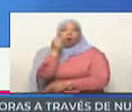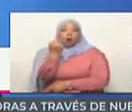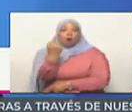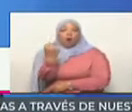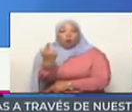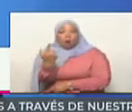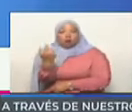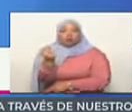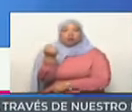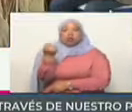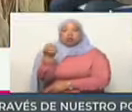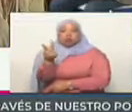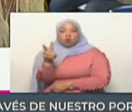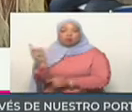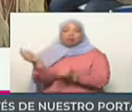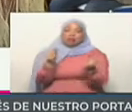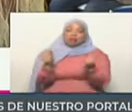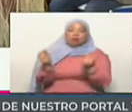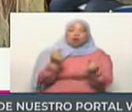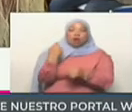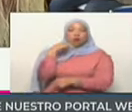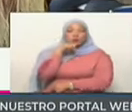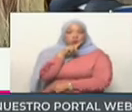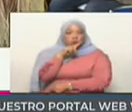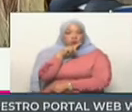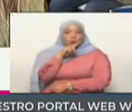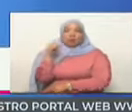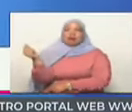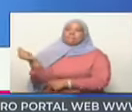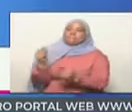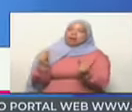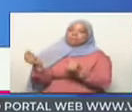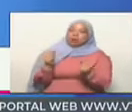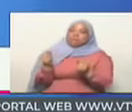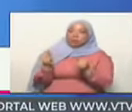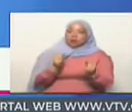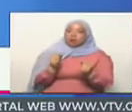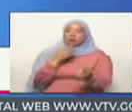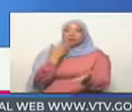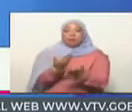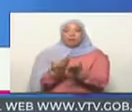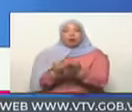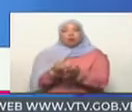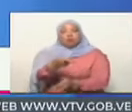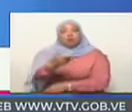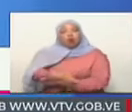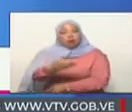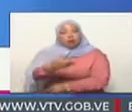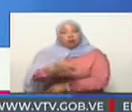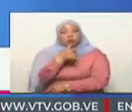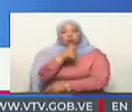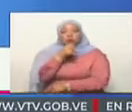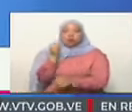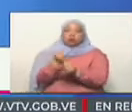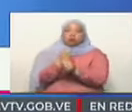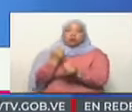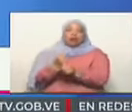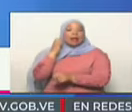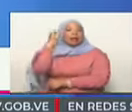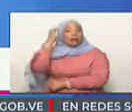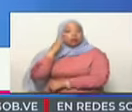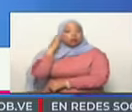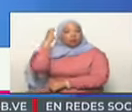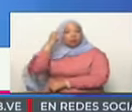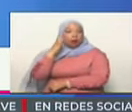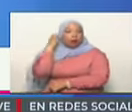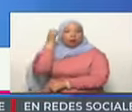de octubre, en el debate que siempre se abre. Y creo que tuvo un gran impacto, inclusive en Europa,